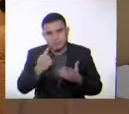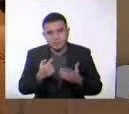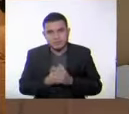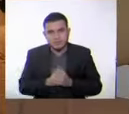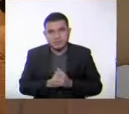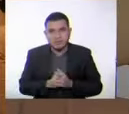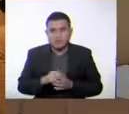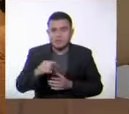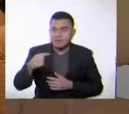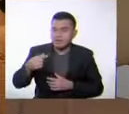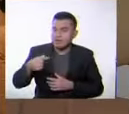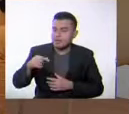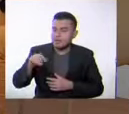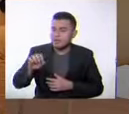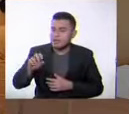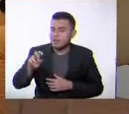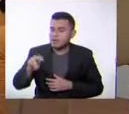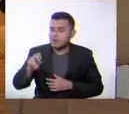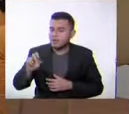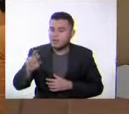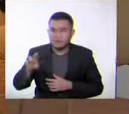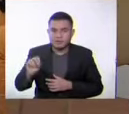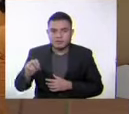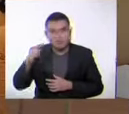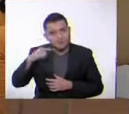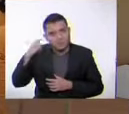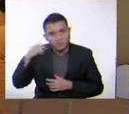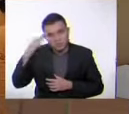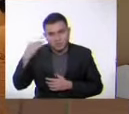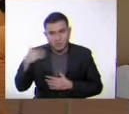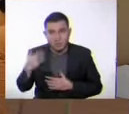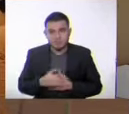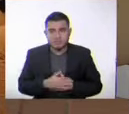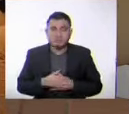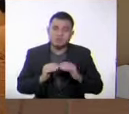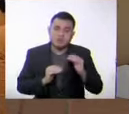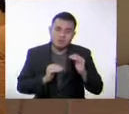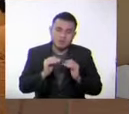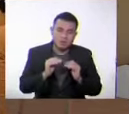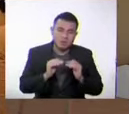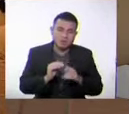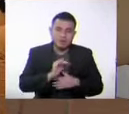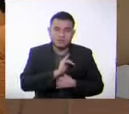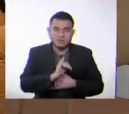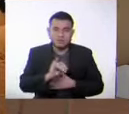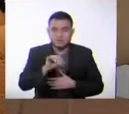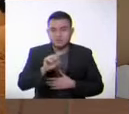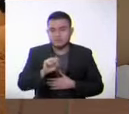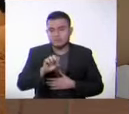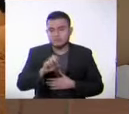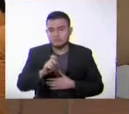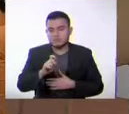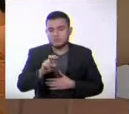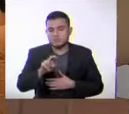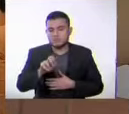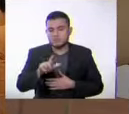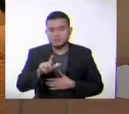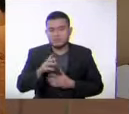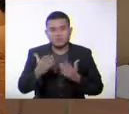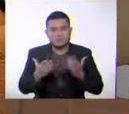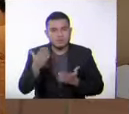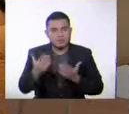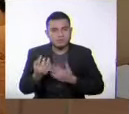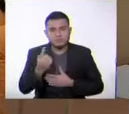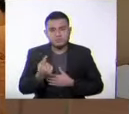palabra género, que nos determina si somos hombre o mujer, pero también sobre la identidad sexual, que a veces las personas dicen que depende